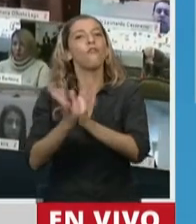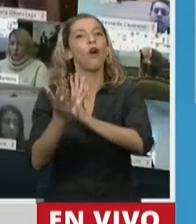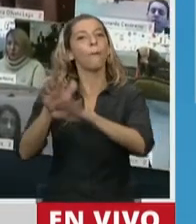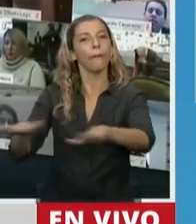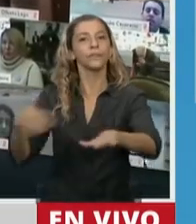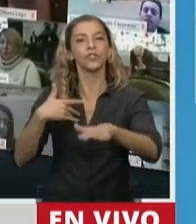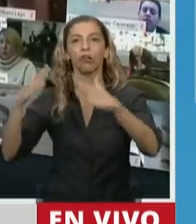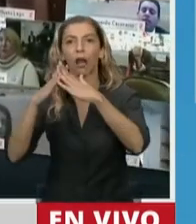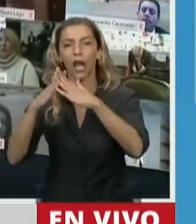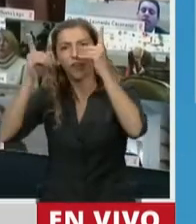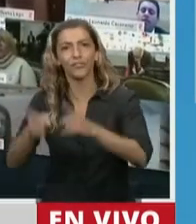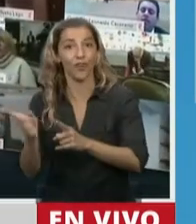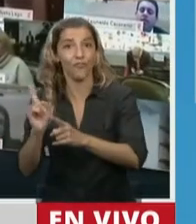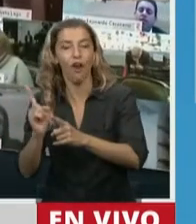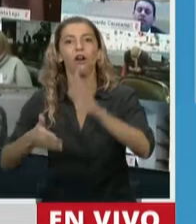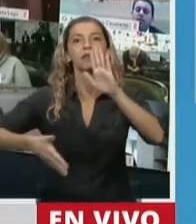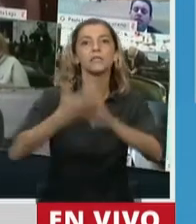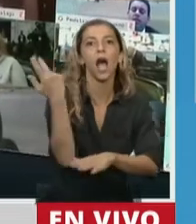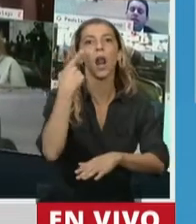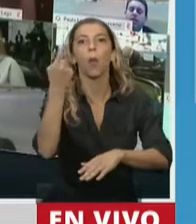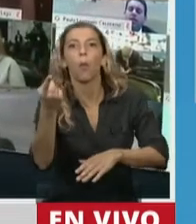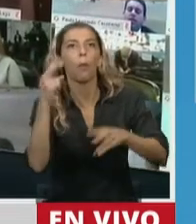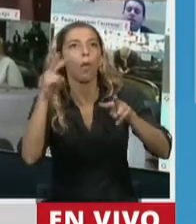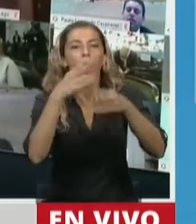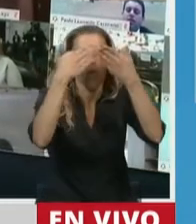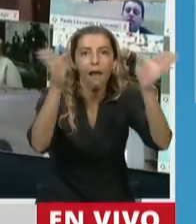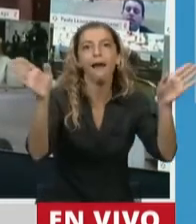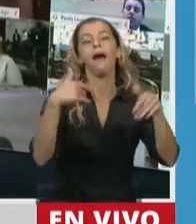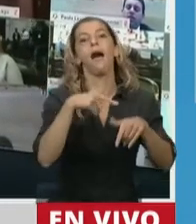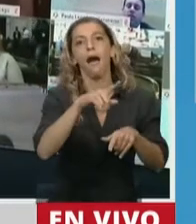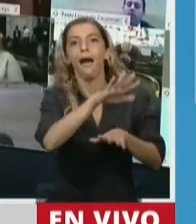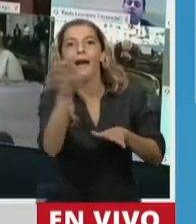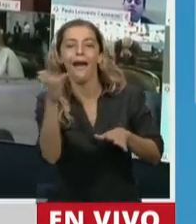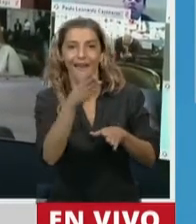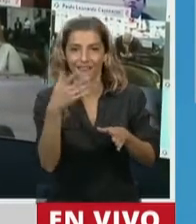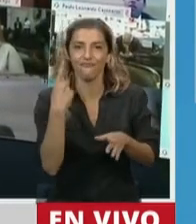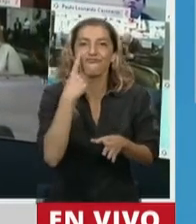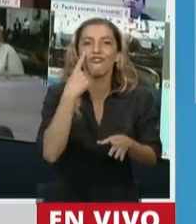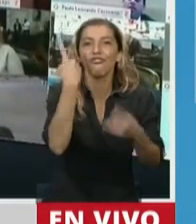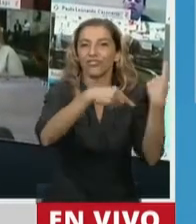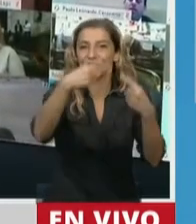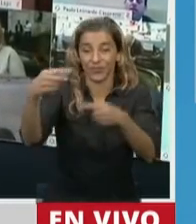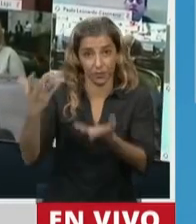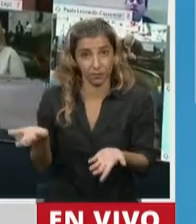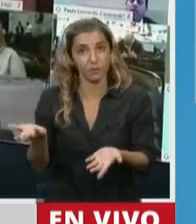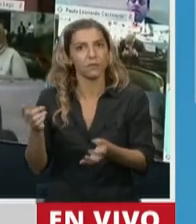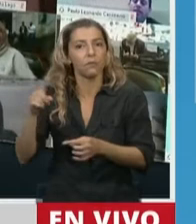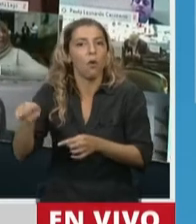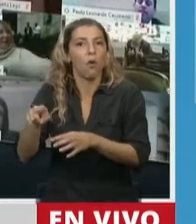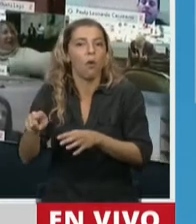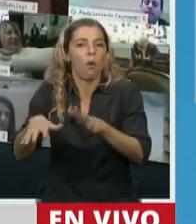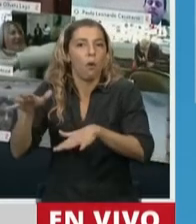impedir que los alumnos tengan reducidas sus opciones al ámbito privado. Ámbito privado que muchas veces es